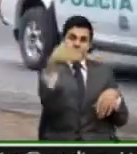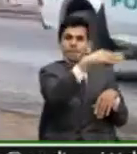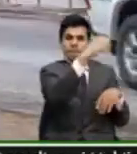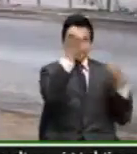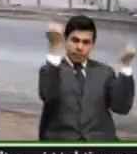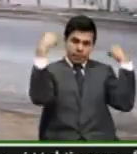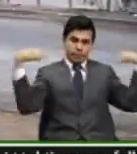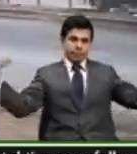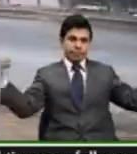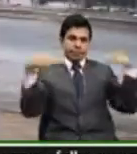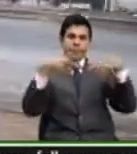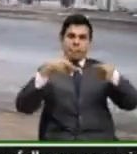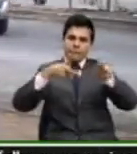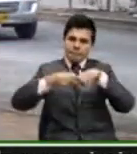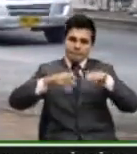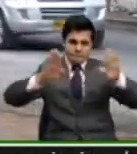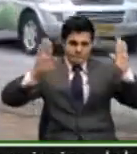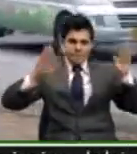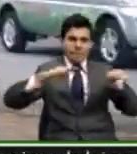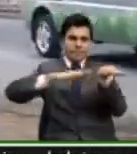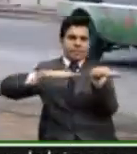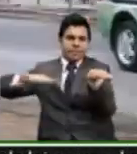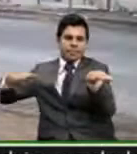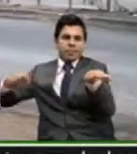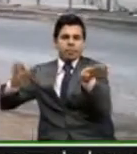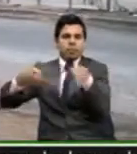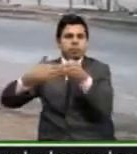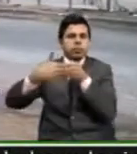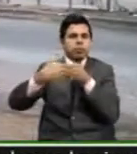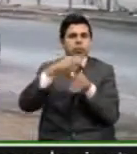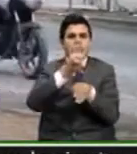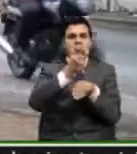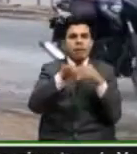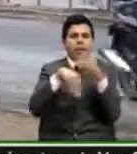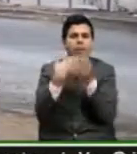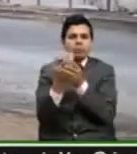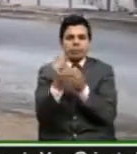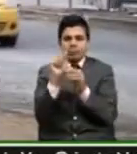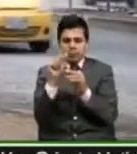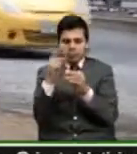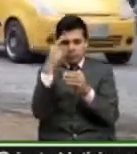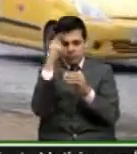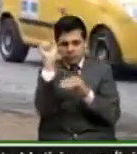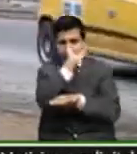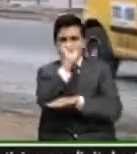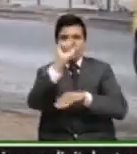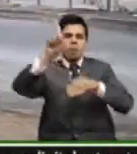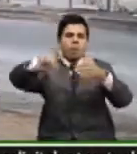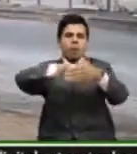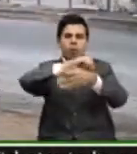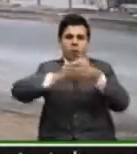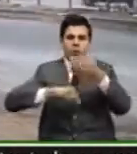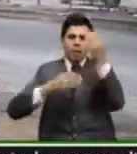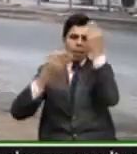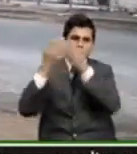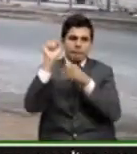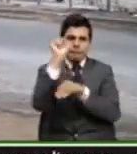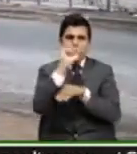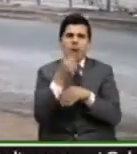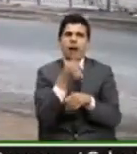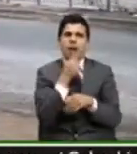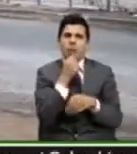bucaramanga no podrán hacerlo porque no habrá paso en este lugar no habrá tránsito de vehículos por este lugar Porque aquí se realizará con agua